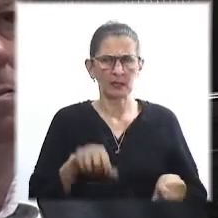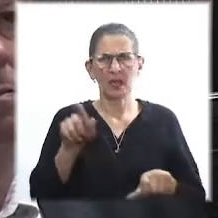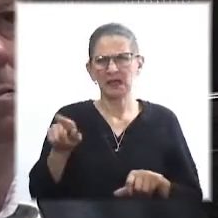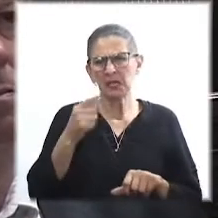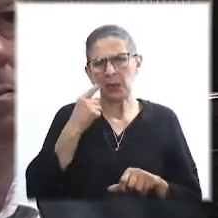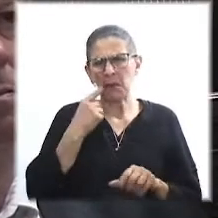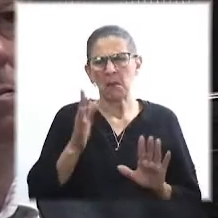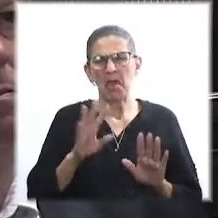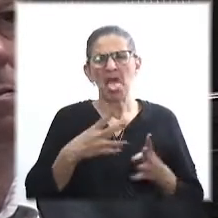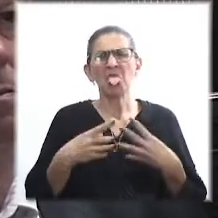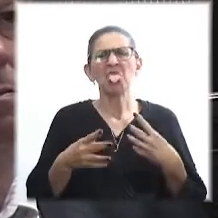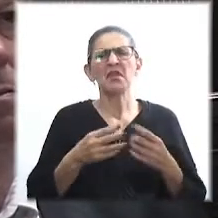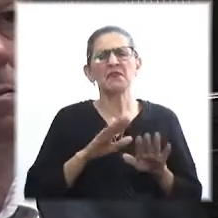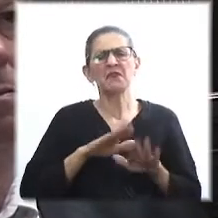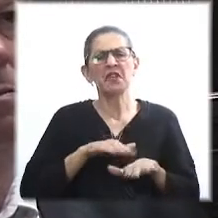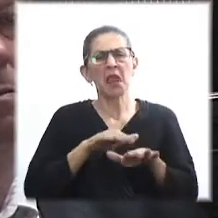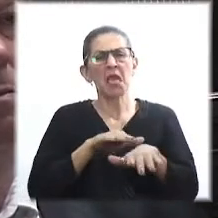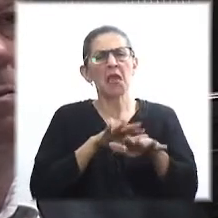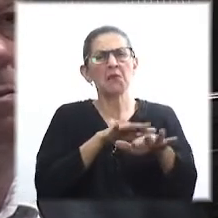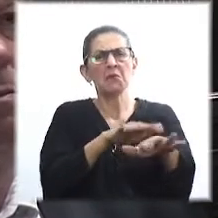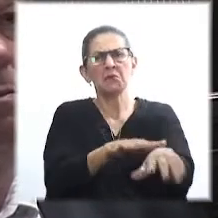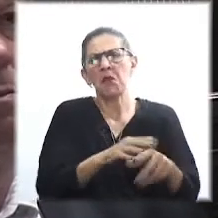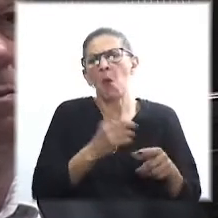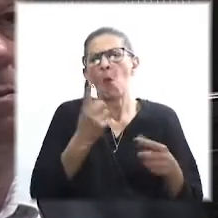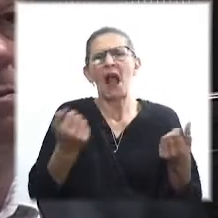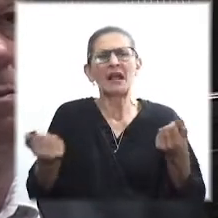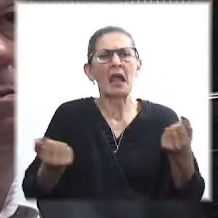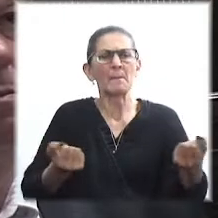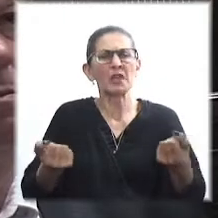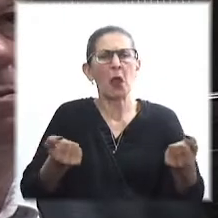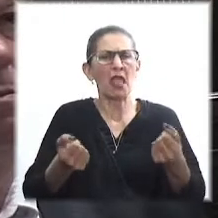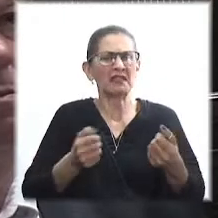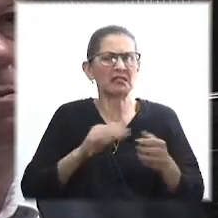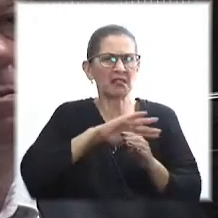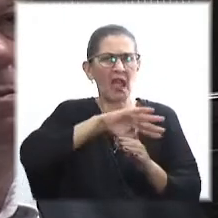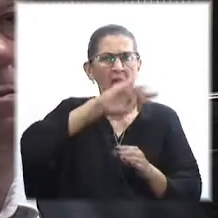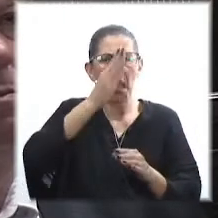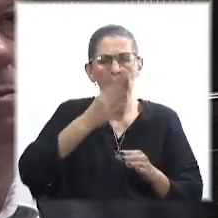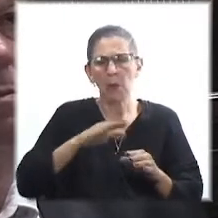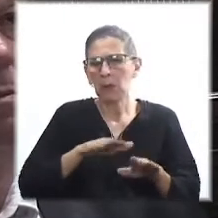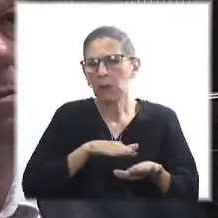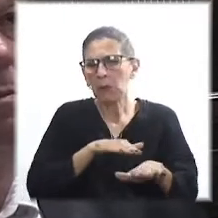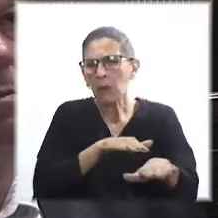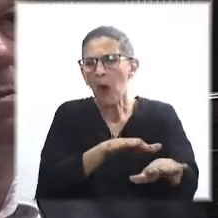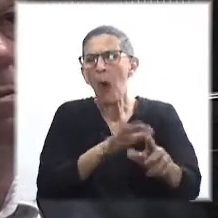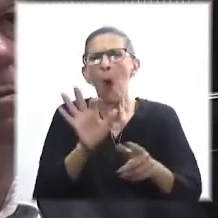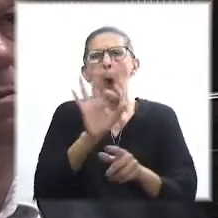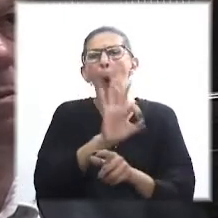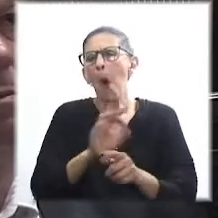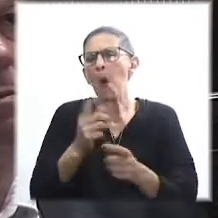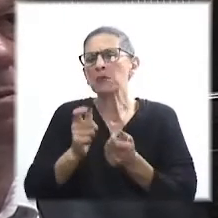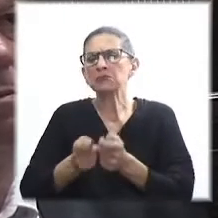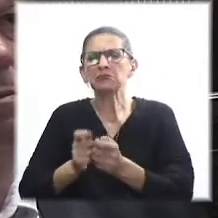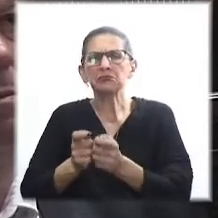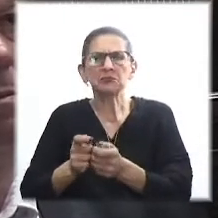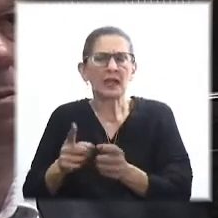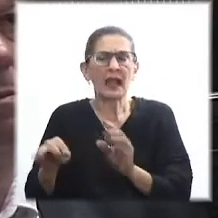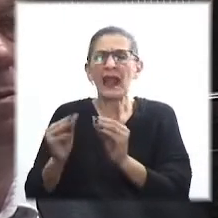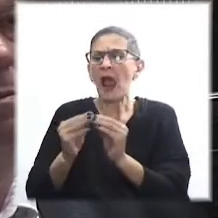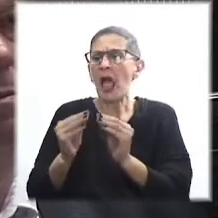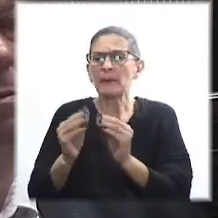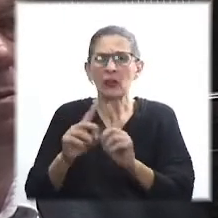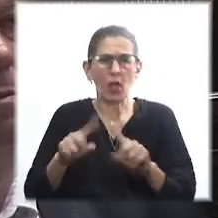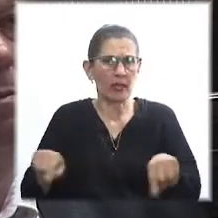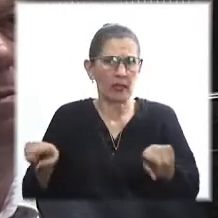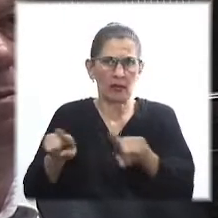en la caja de una camioneta con la misma comodidad que en un carro con cartoneros, que eran amigos de él